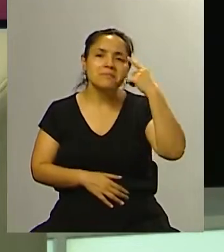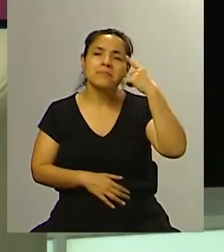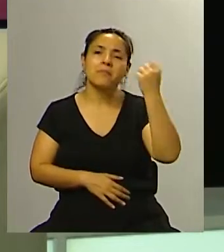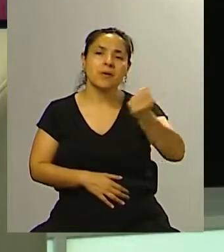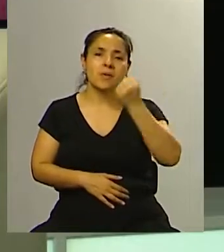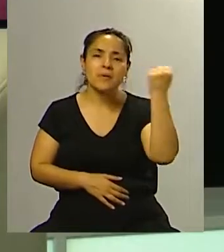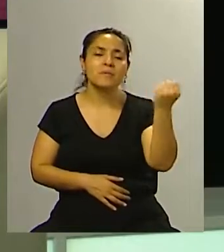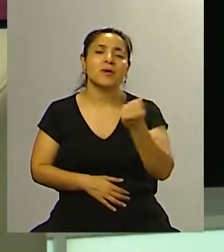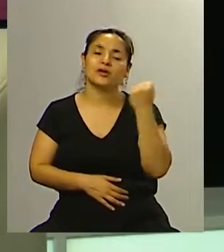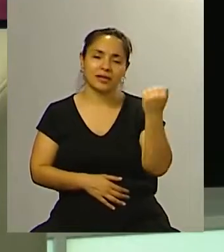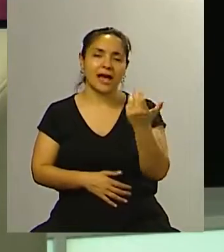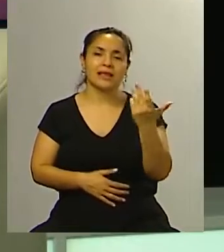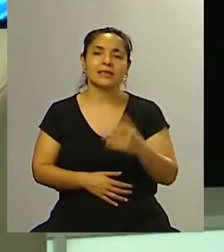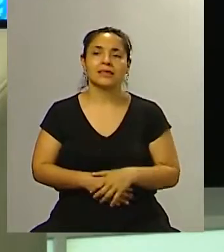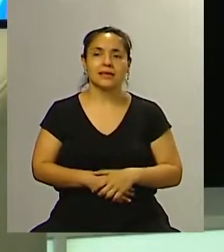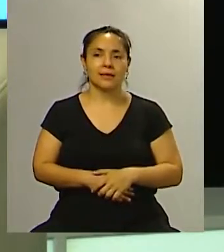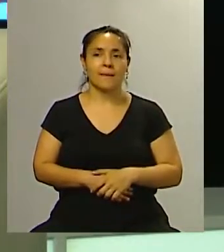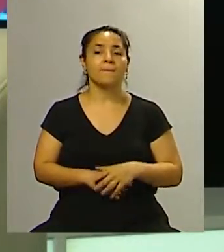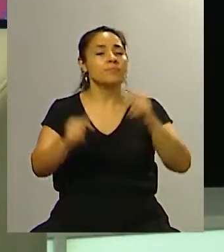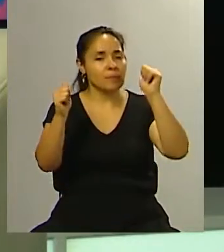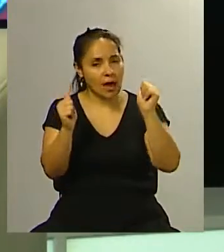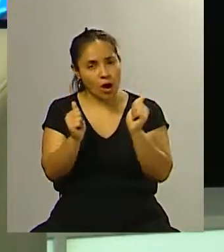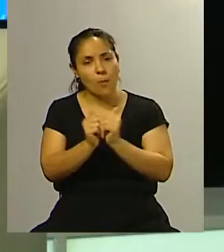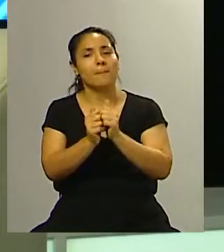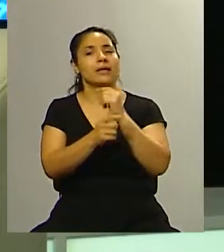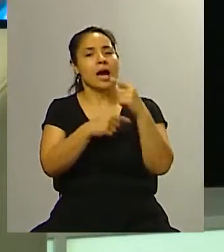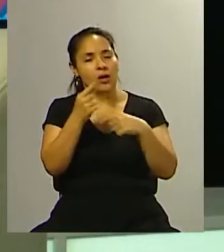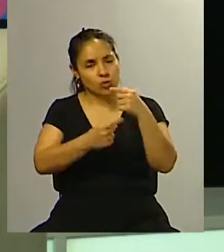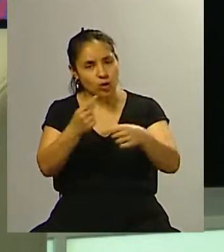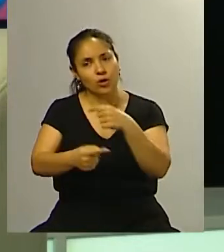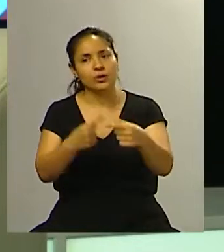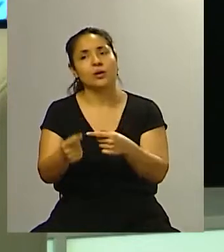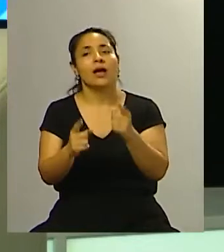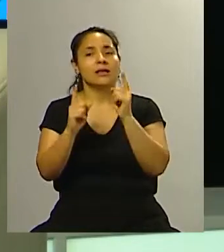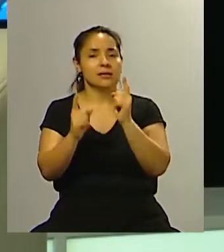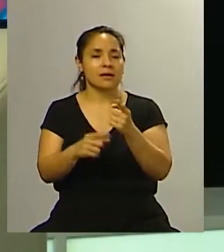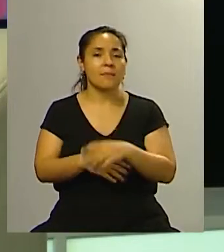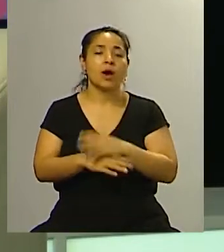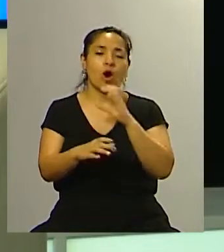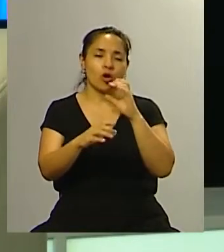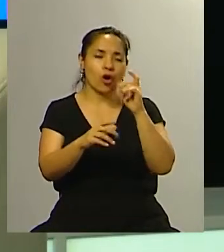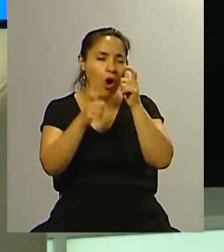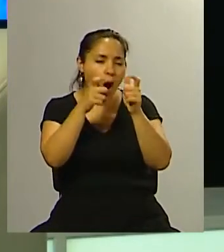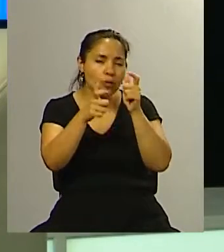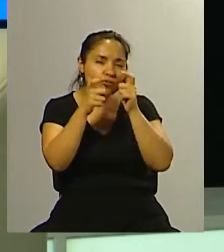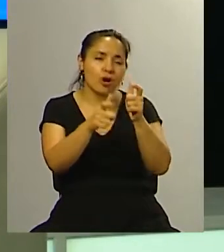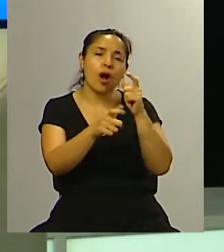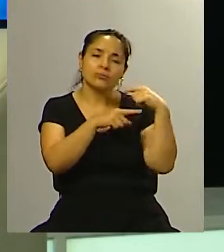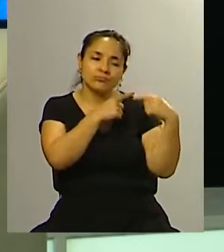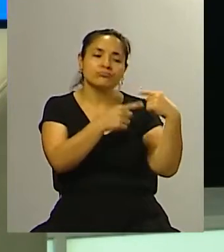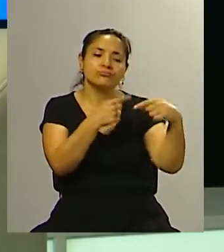fundamental el seguir acompañando y el seguir teniendo estos monitoreos constantes